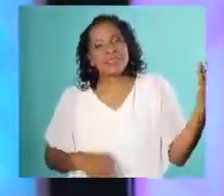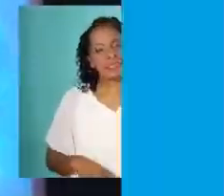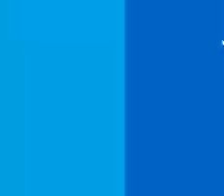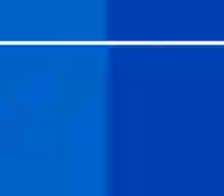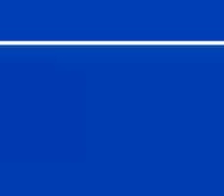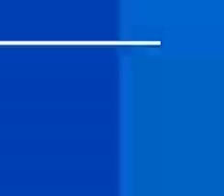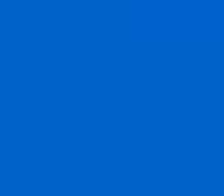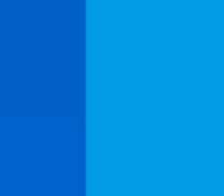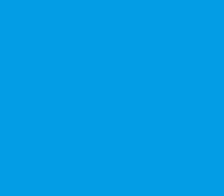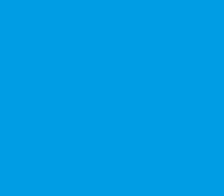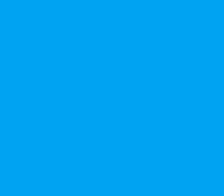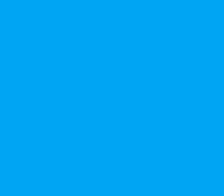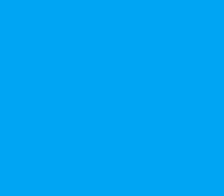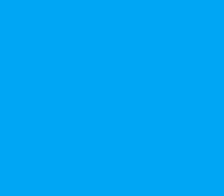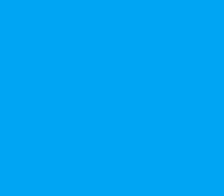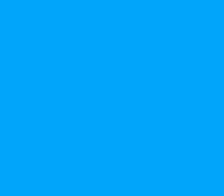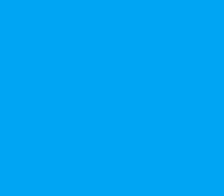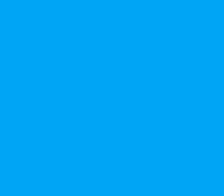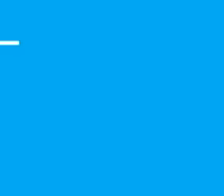Dios nos cuida.